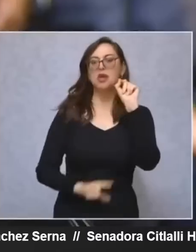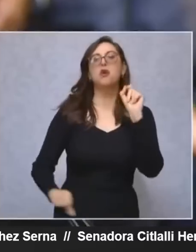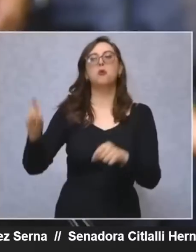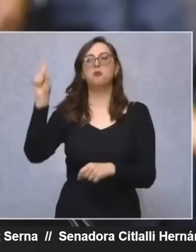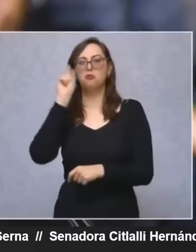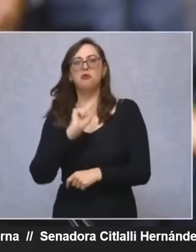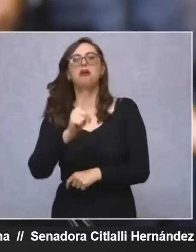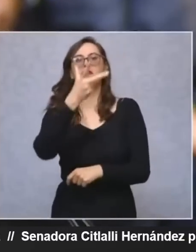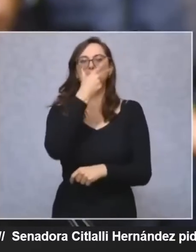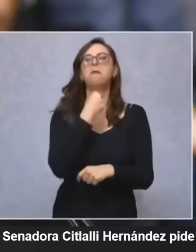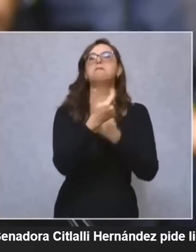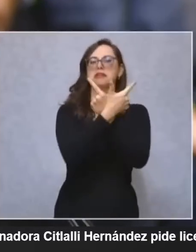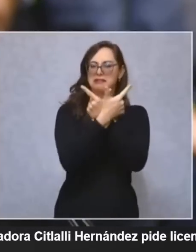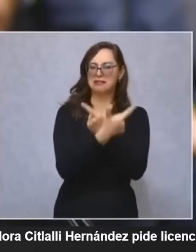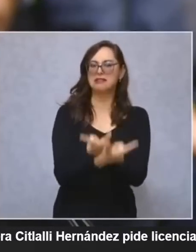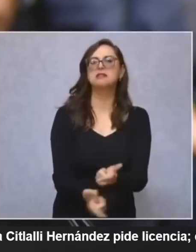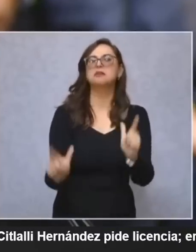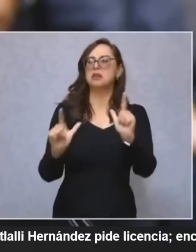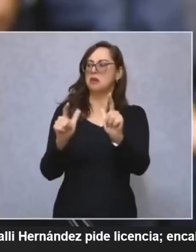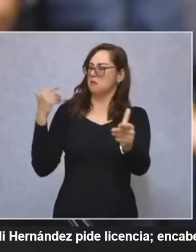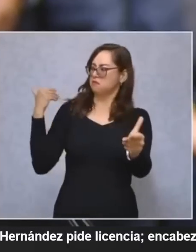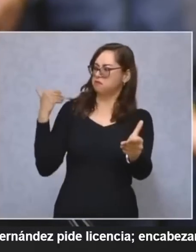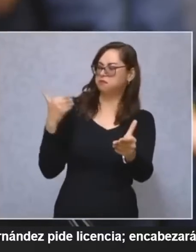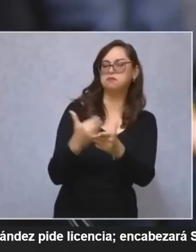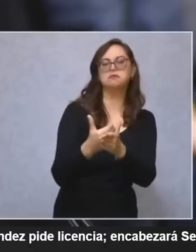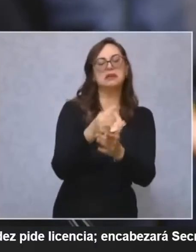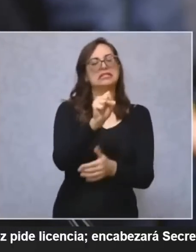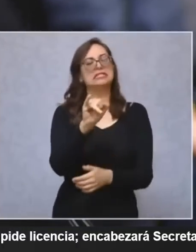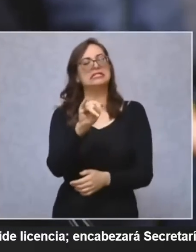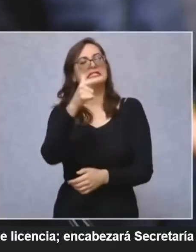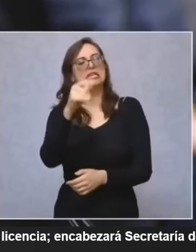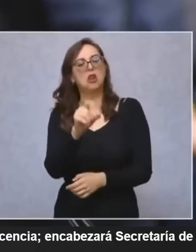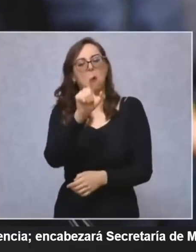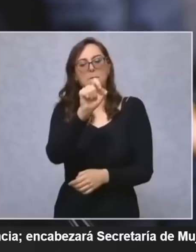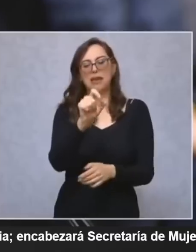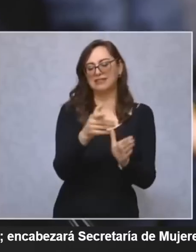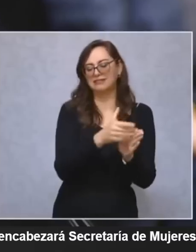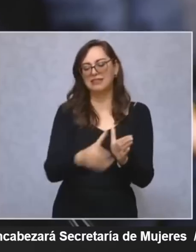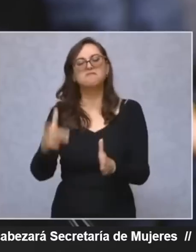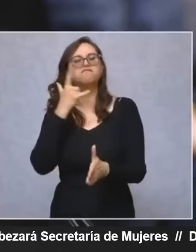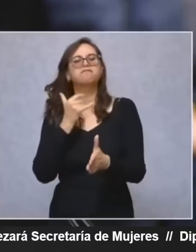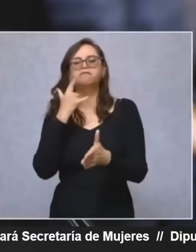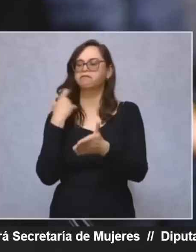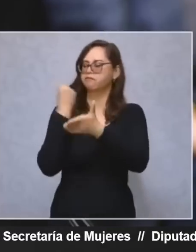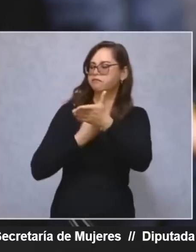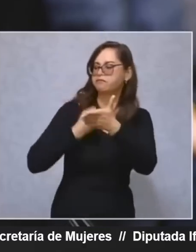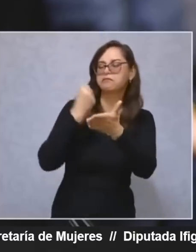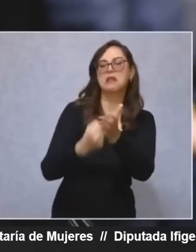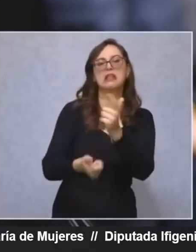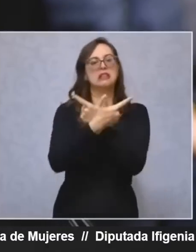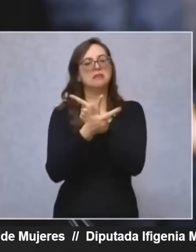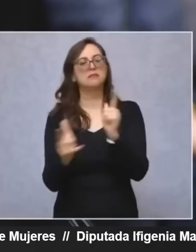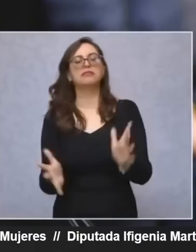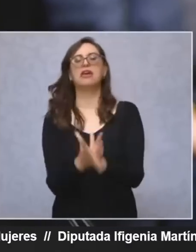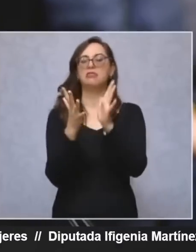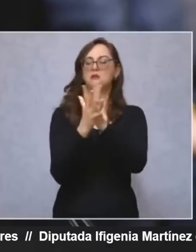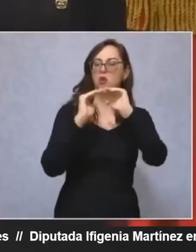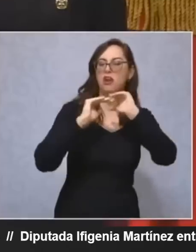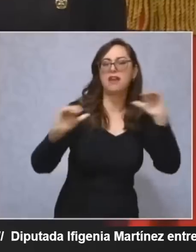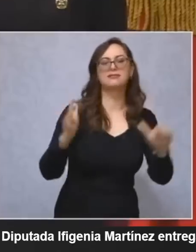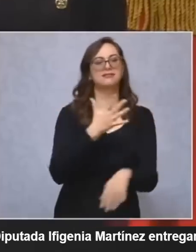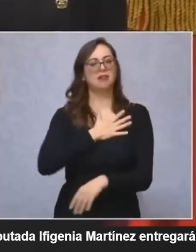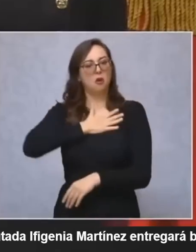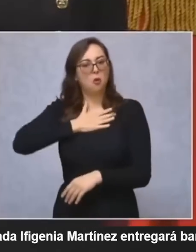mujeres y hombres libres que a lo largo del siglo XX lucharon por la democracia, las libertades, la justicia, de